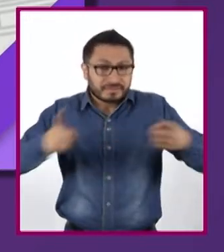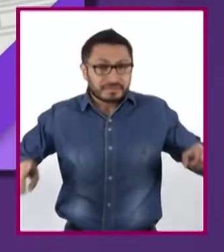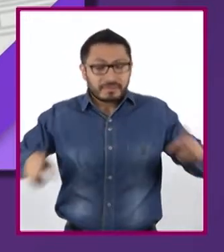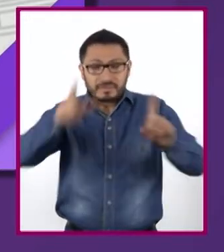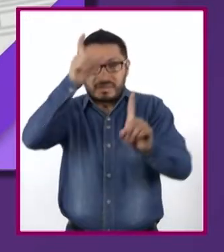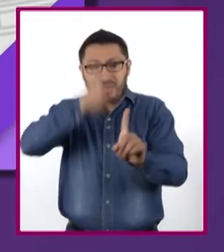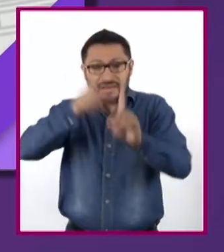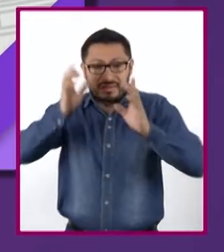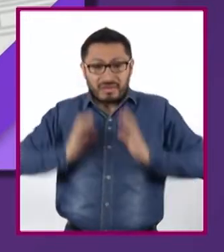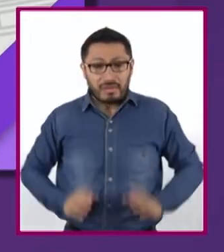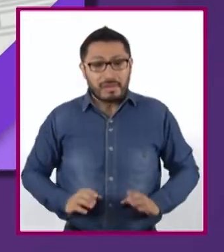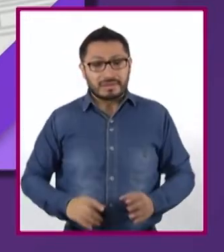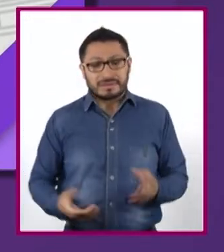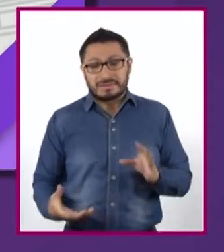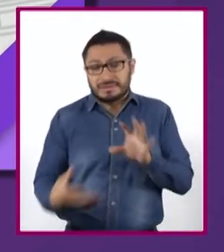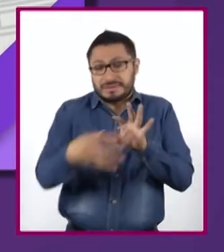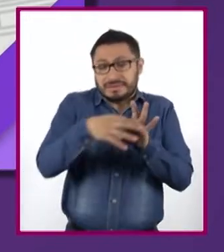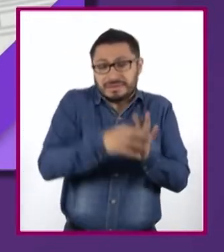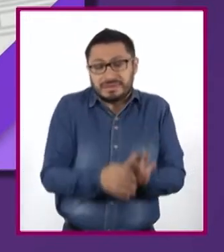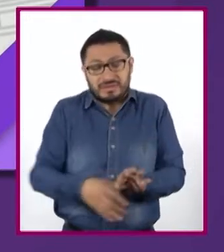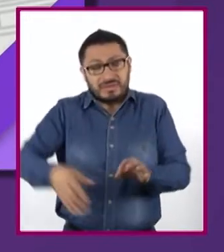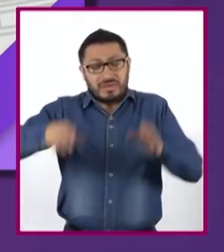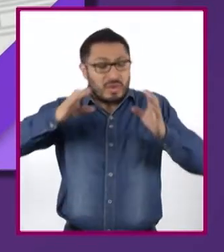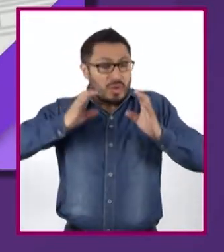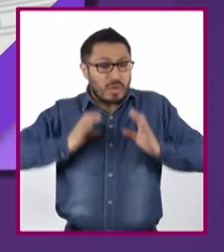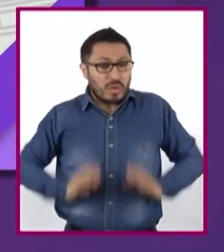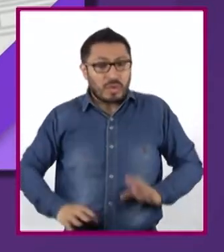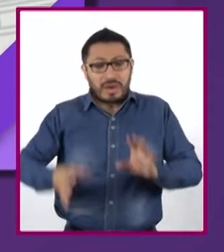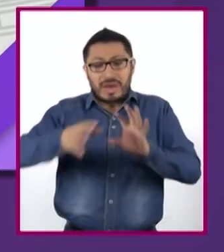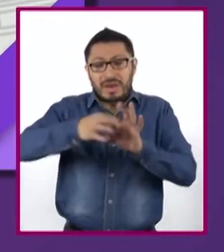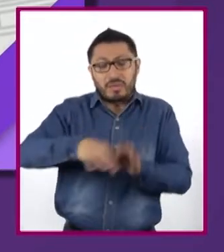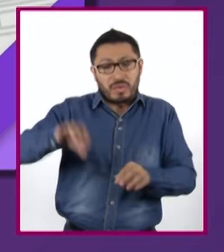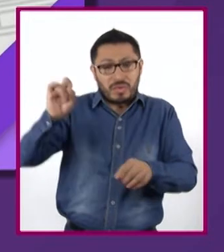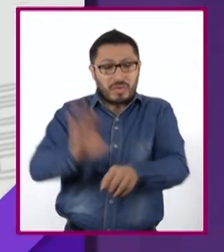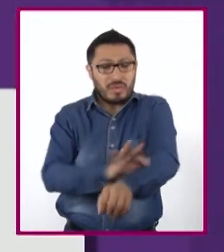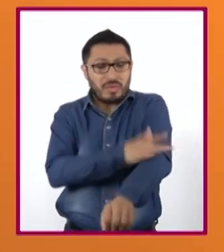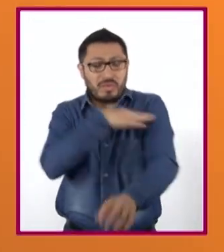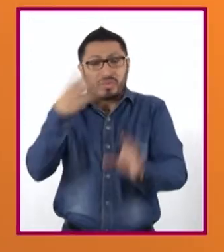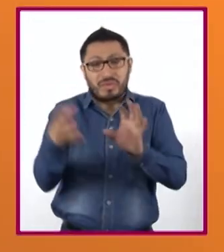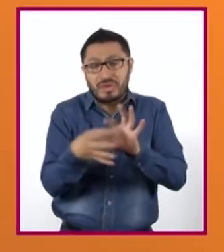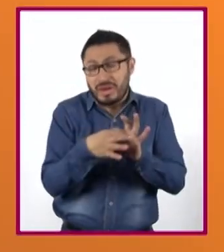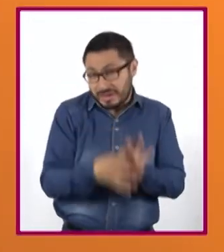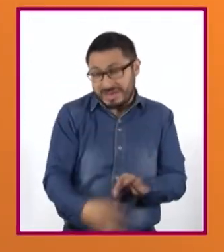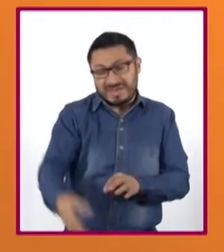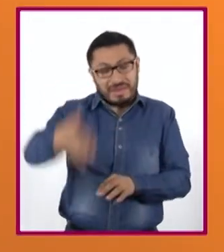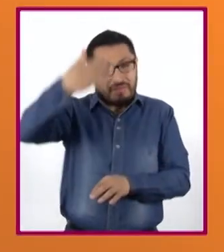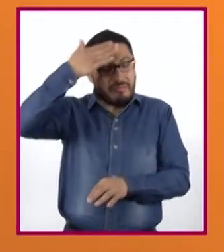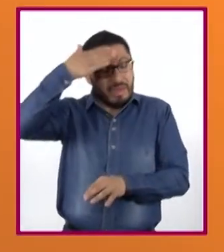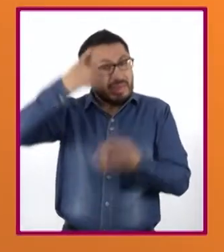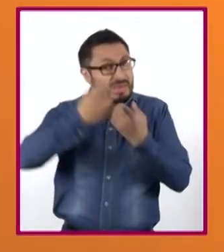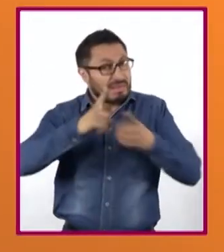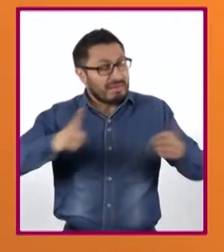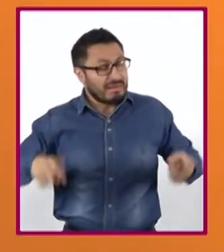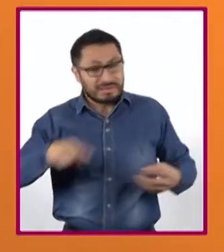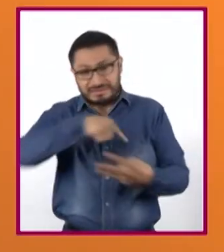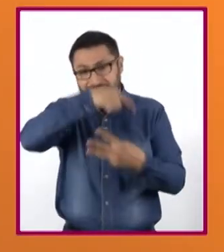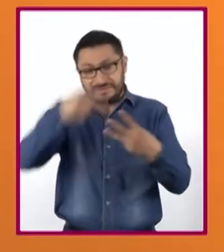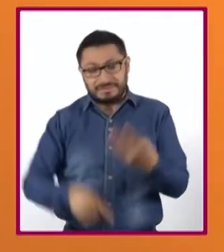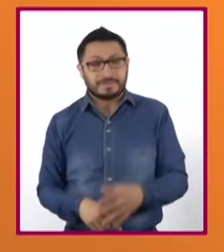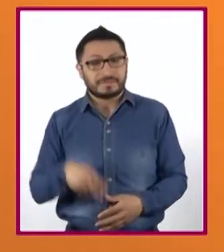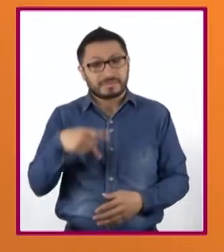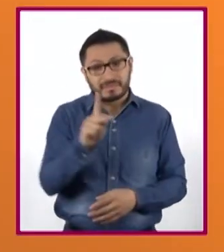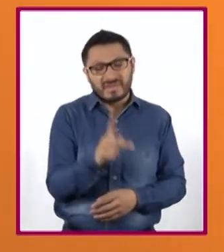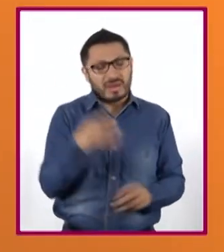armonía mental y emocional, lo que se conocían como las tres esferas del desarrollo. La razón por la que muchas personas